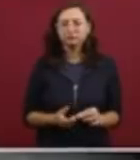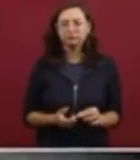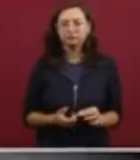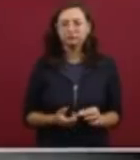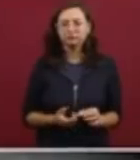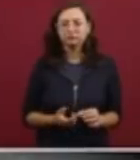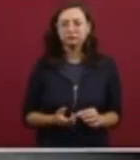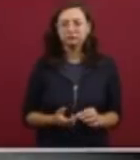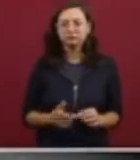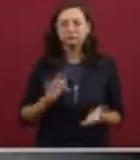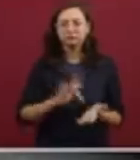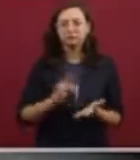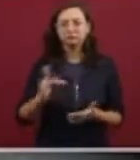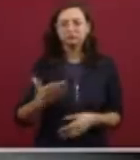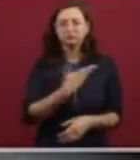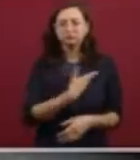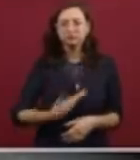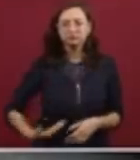Gracias, presidente.